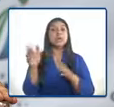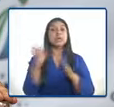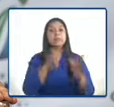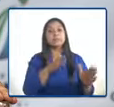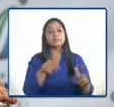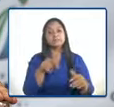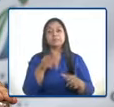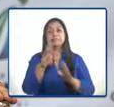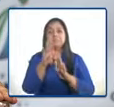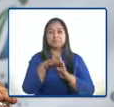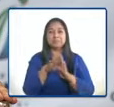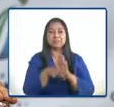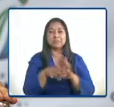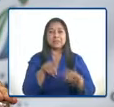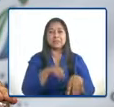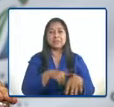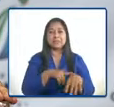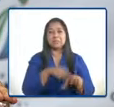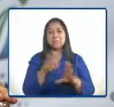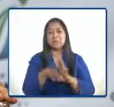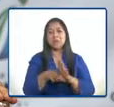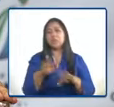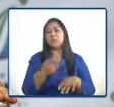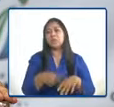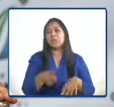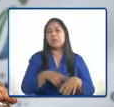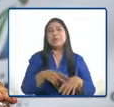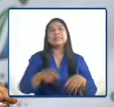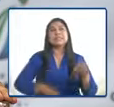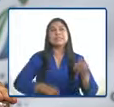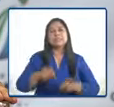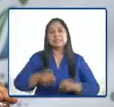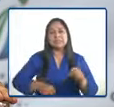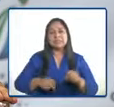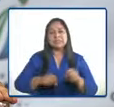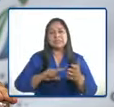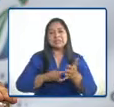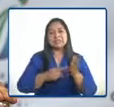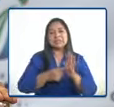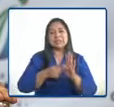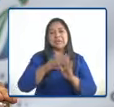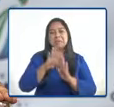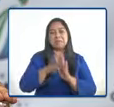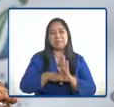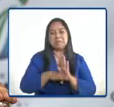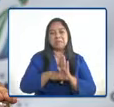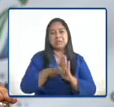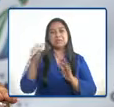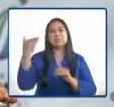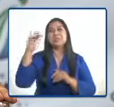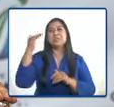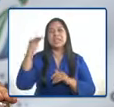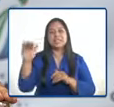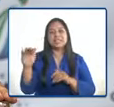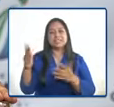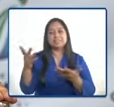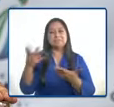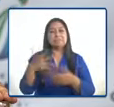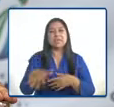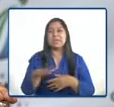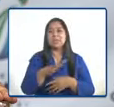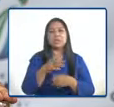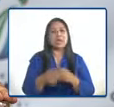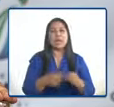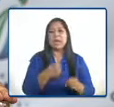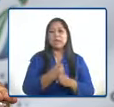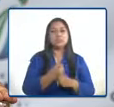época baja que es normal. Septiembre viene a ser época baja para todos los años de la aviación,